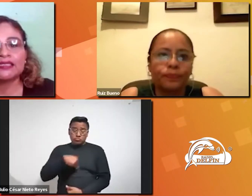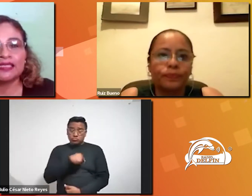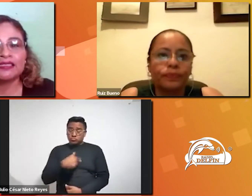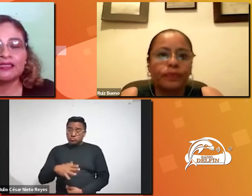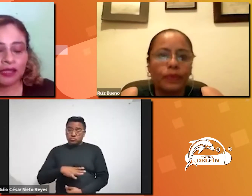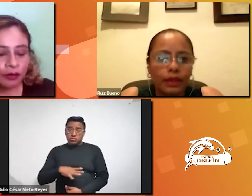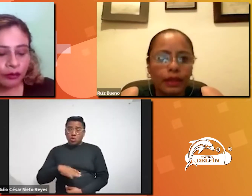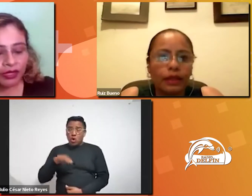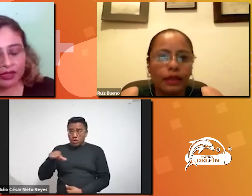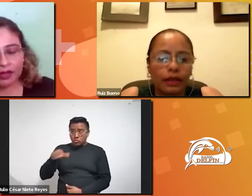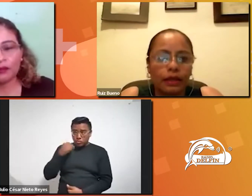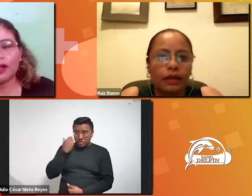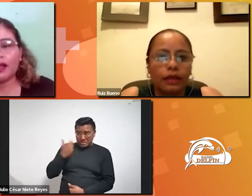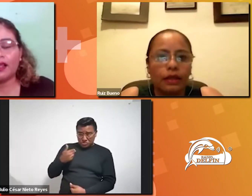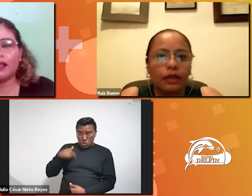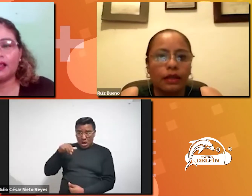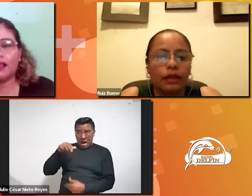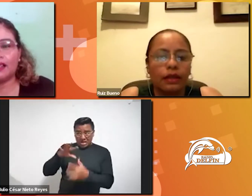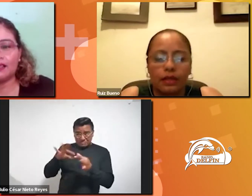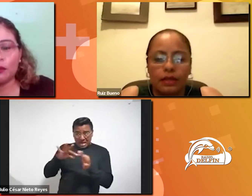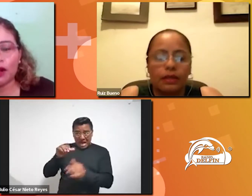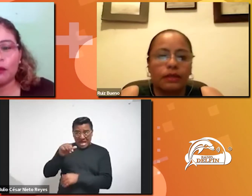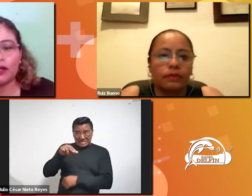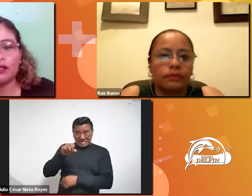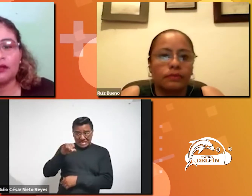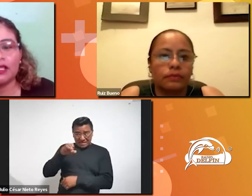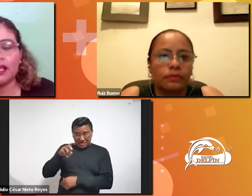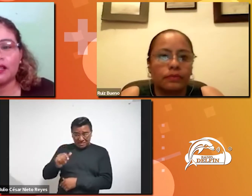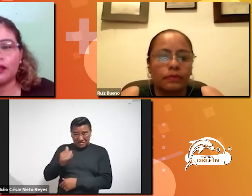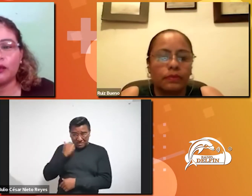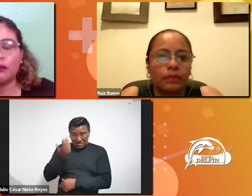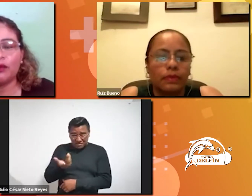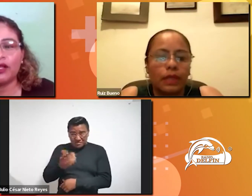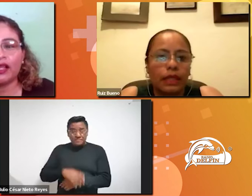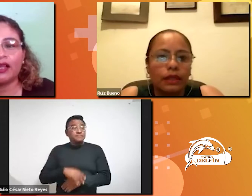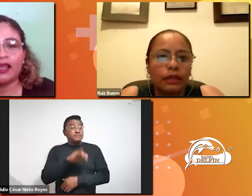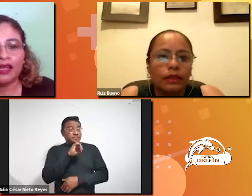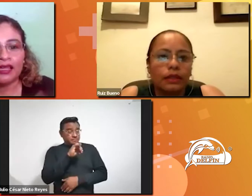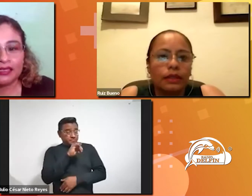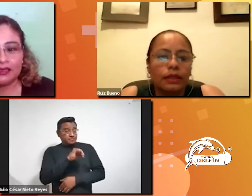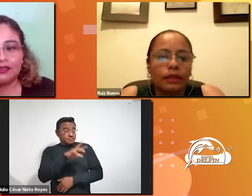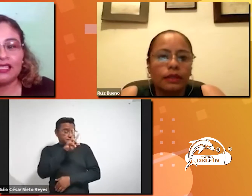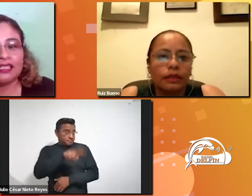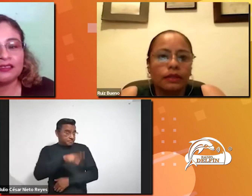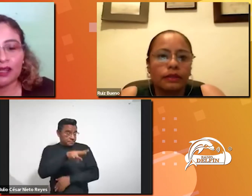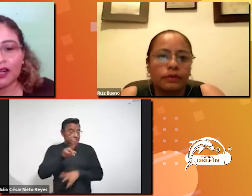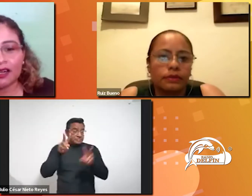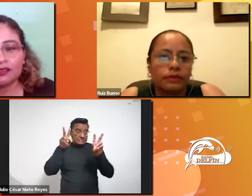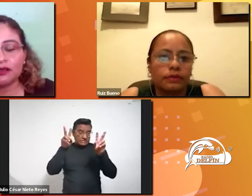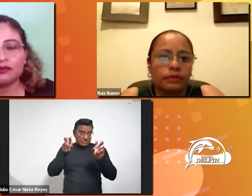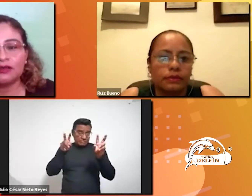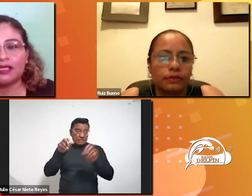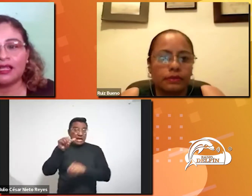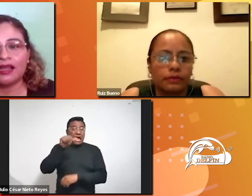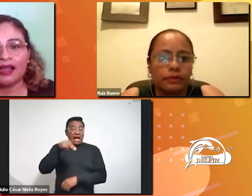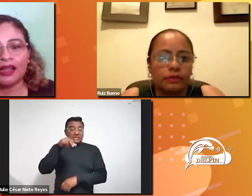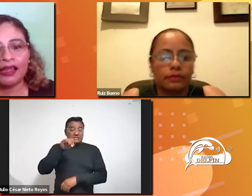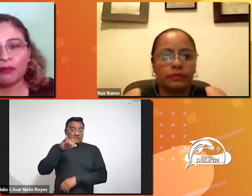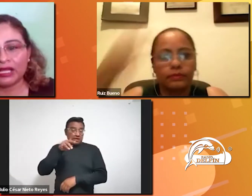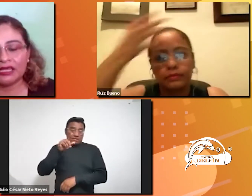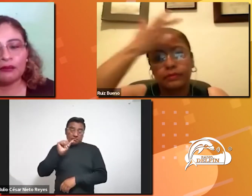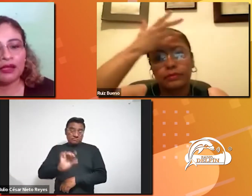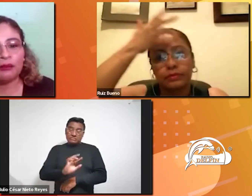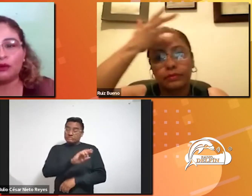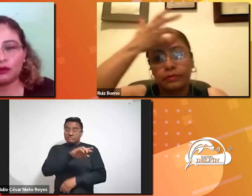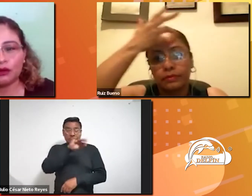¿no? Sí, buen tema que estamos abordando el día de hoy, porque tienes toda la razón.